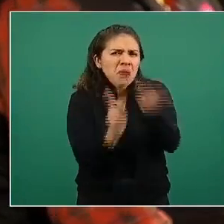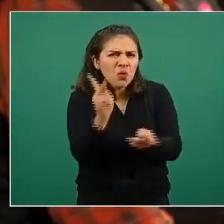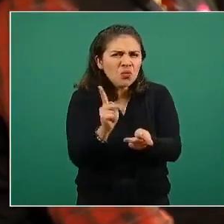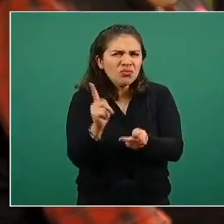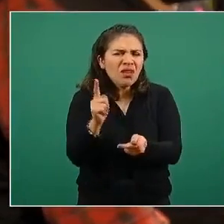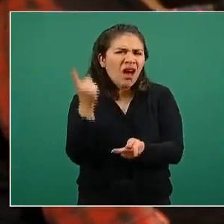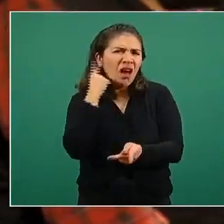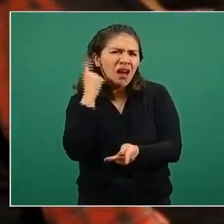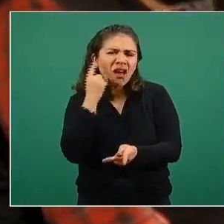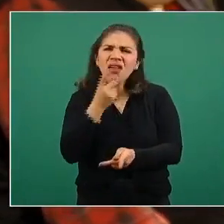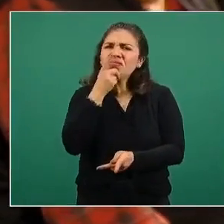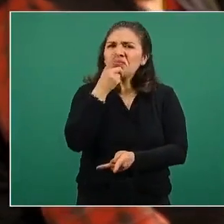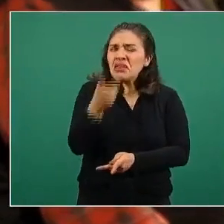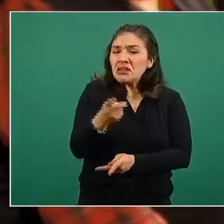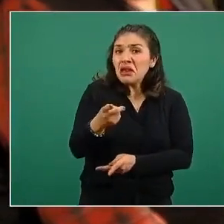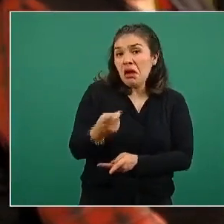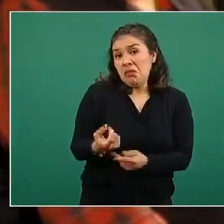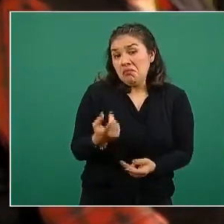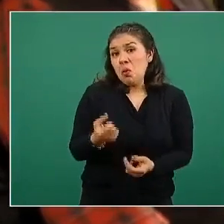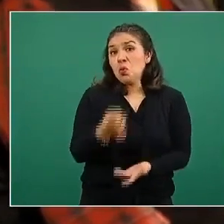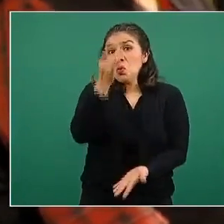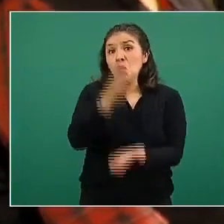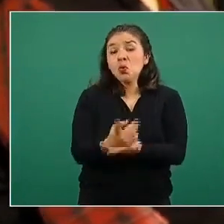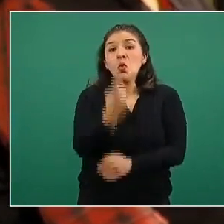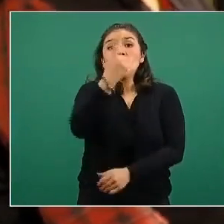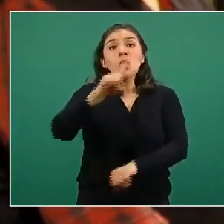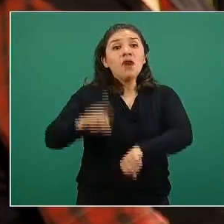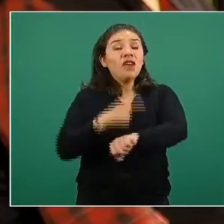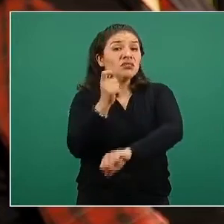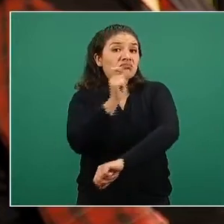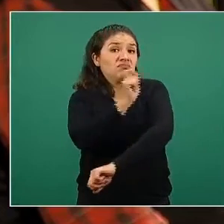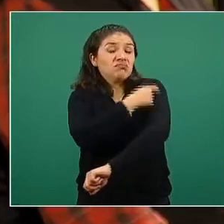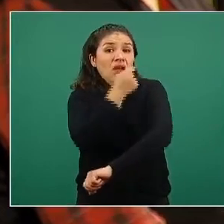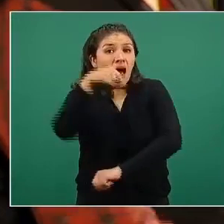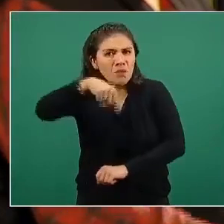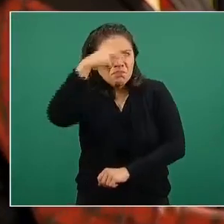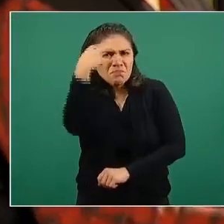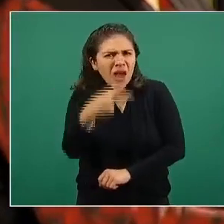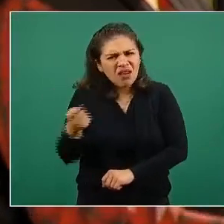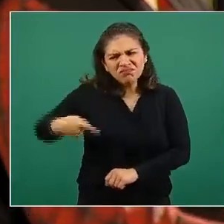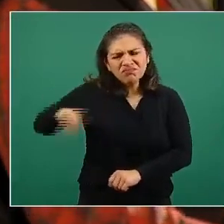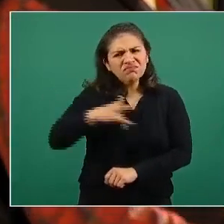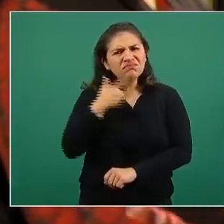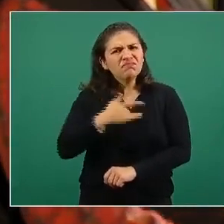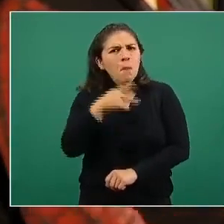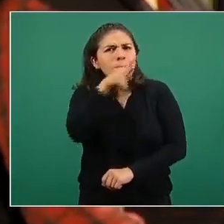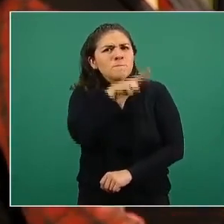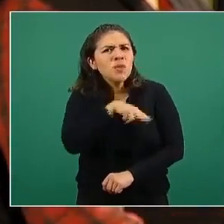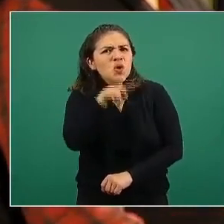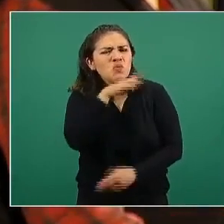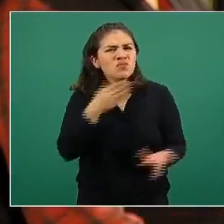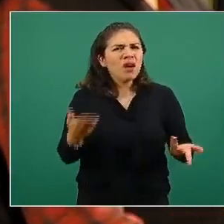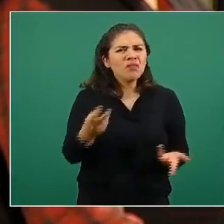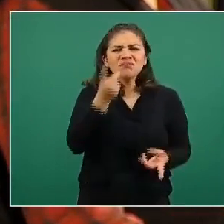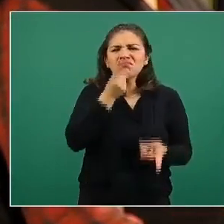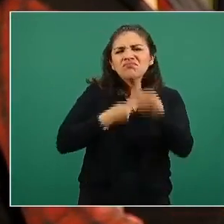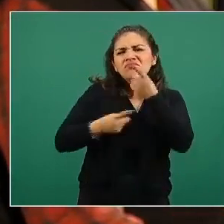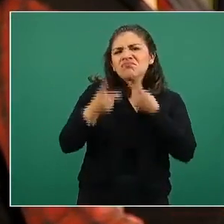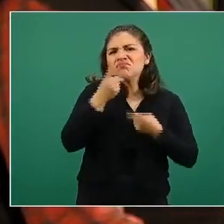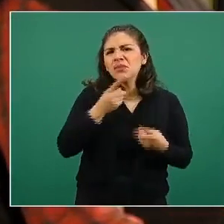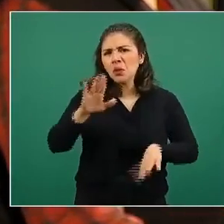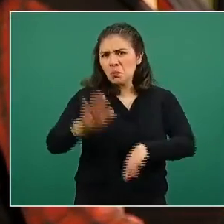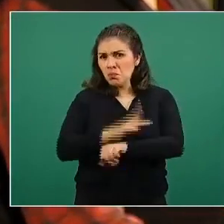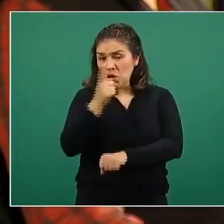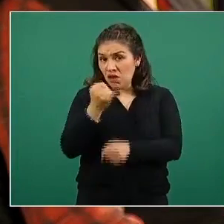sociales el rumor de que solamente se va a aplicar una dosis en México. Están preocupados y nos mencionan que si